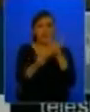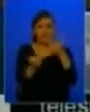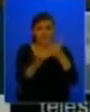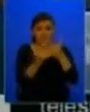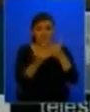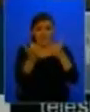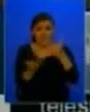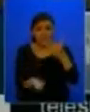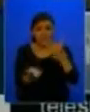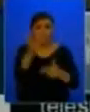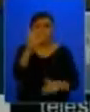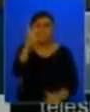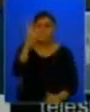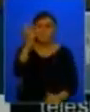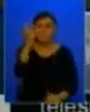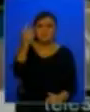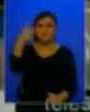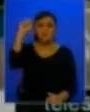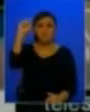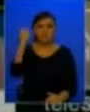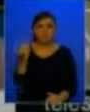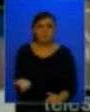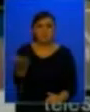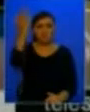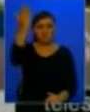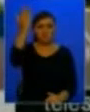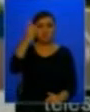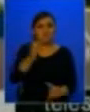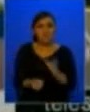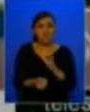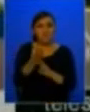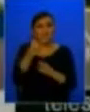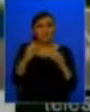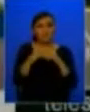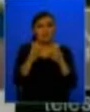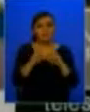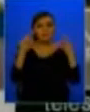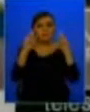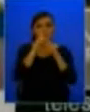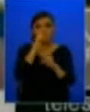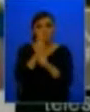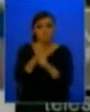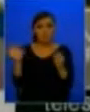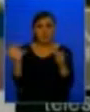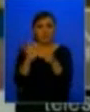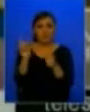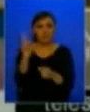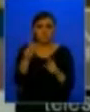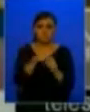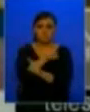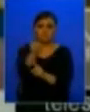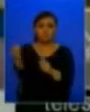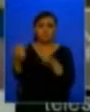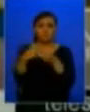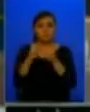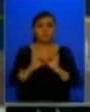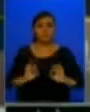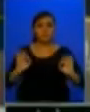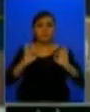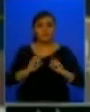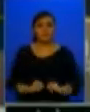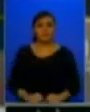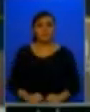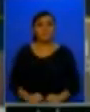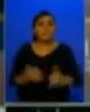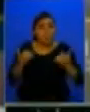la actualidad está en 13 millones, y permitirá la creación de empresas sin empleados directamente vinculados. Una de